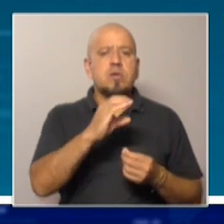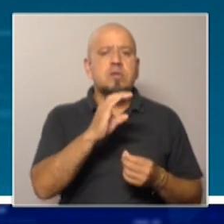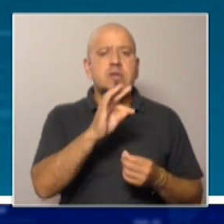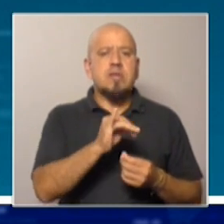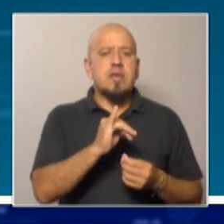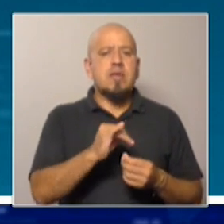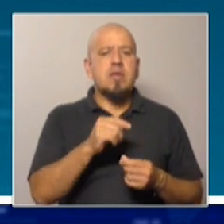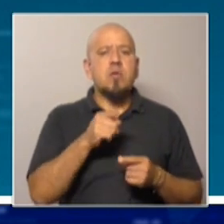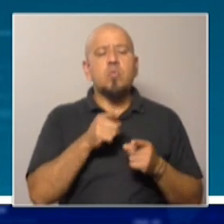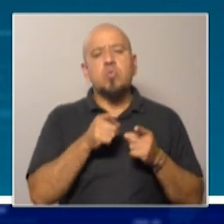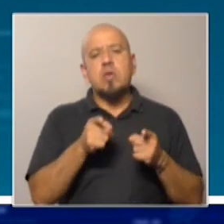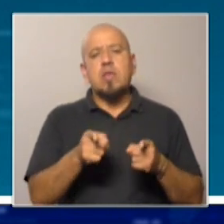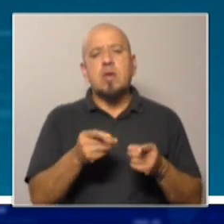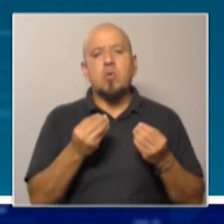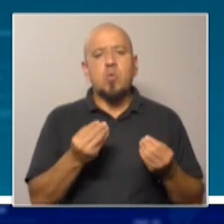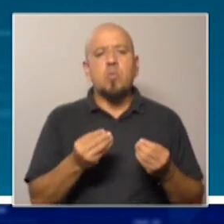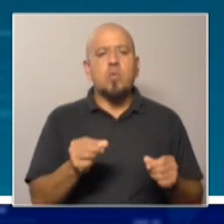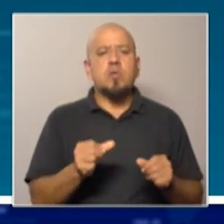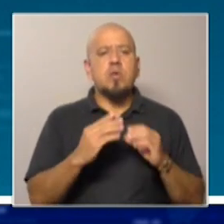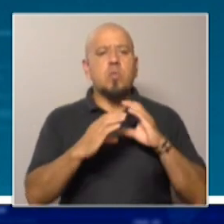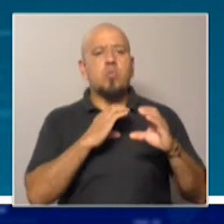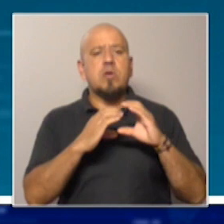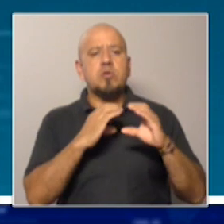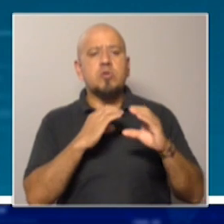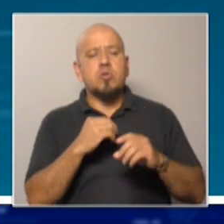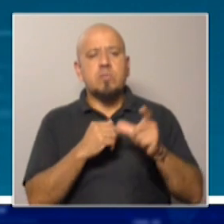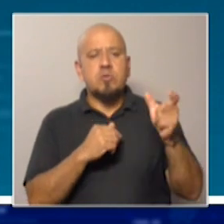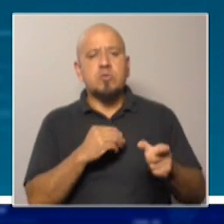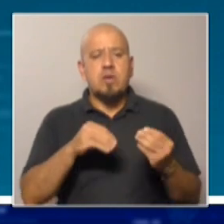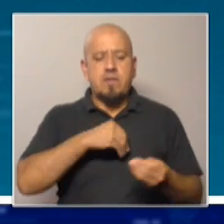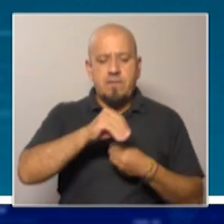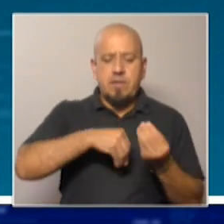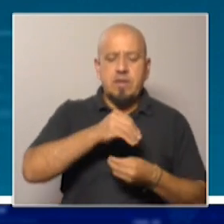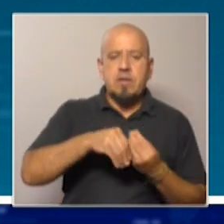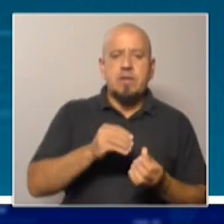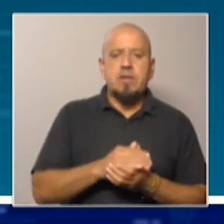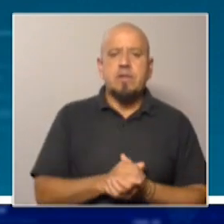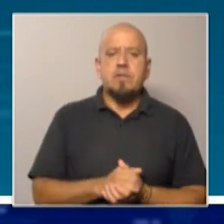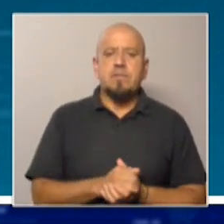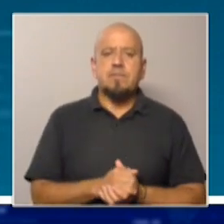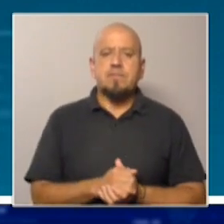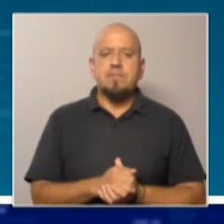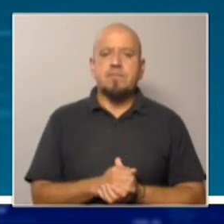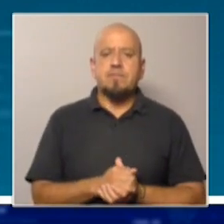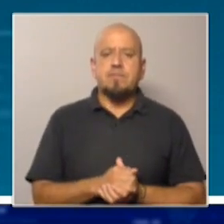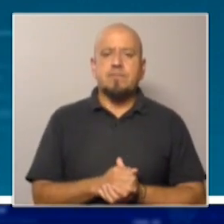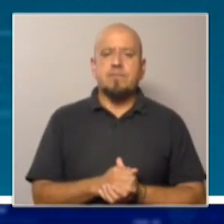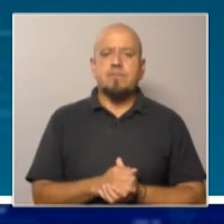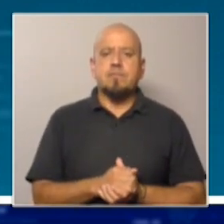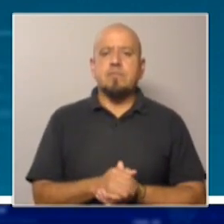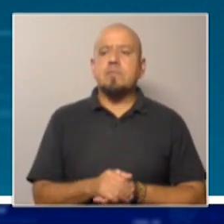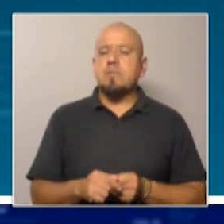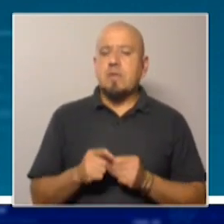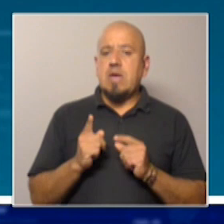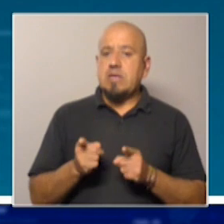este contexto, ¿cómo manejan el factor de la comunicación con el paciente y con las familias? Bueno, eso es un factor que